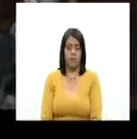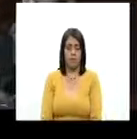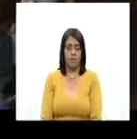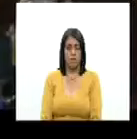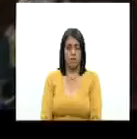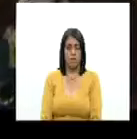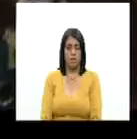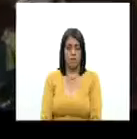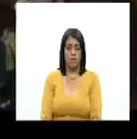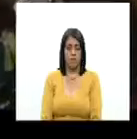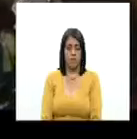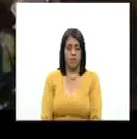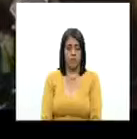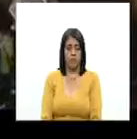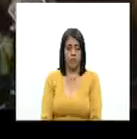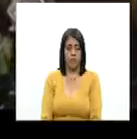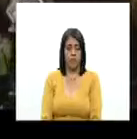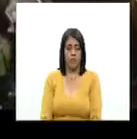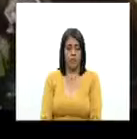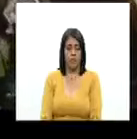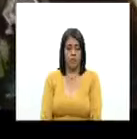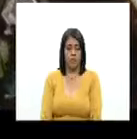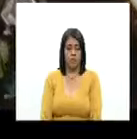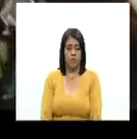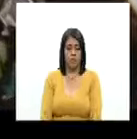Y después la ley, ¿no?